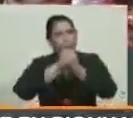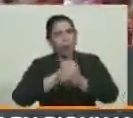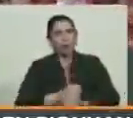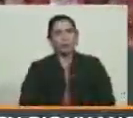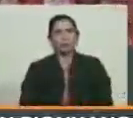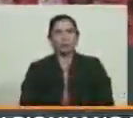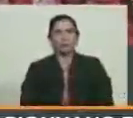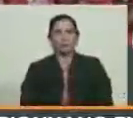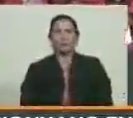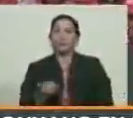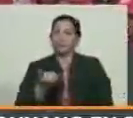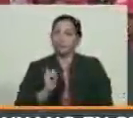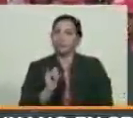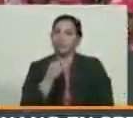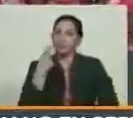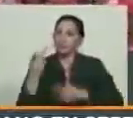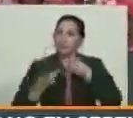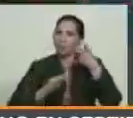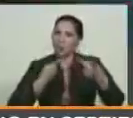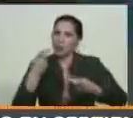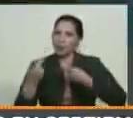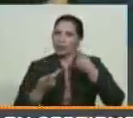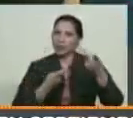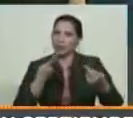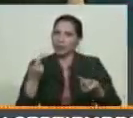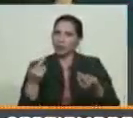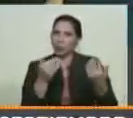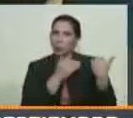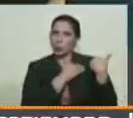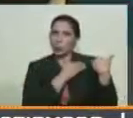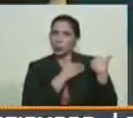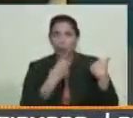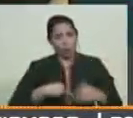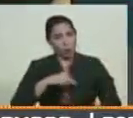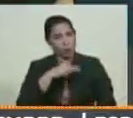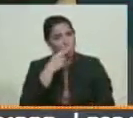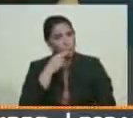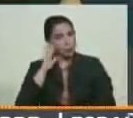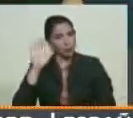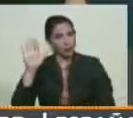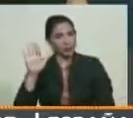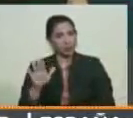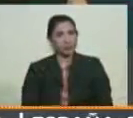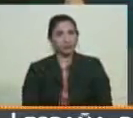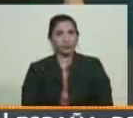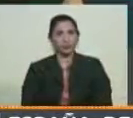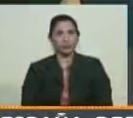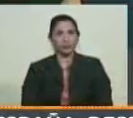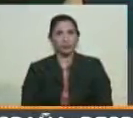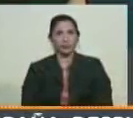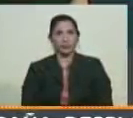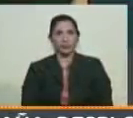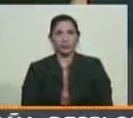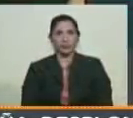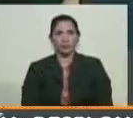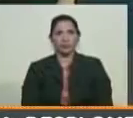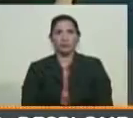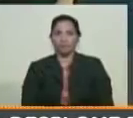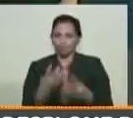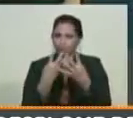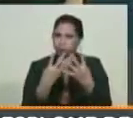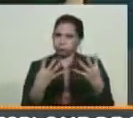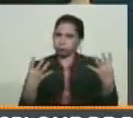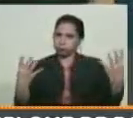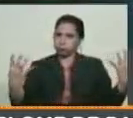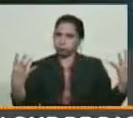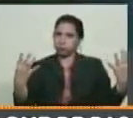sus dirigentes y nosotros nos hemos comprometido, hermanos y hermanas. Esto que estamos aquí, hermanos, levanten la